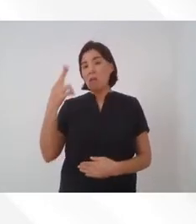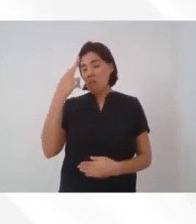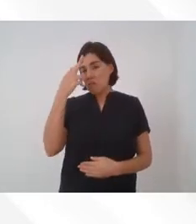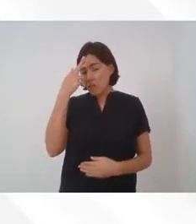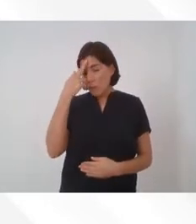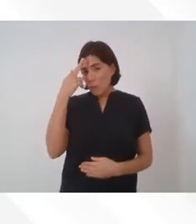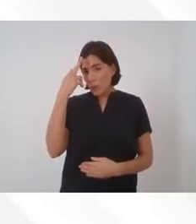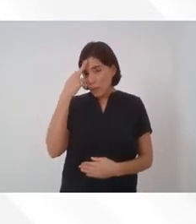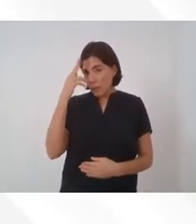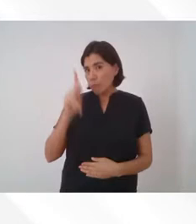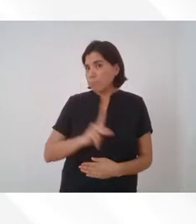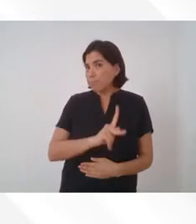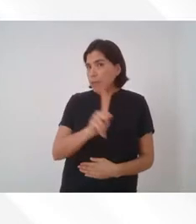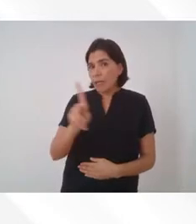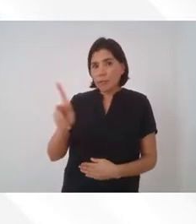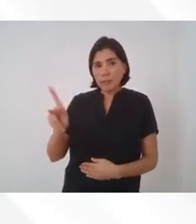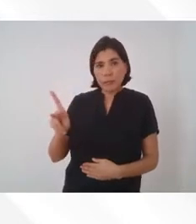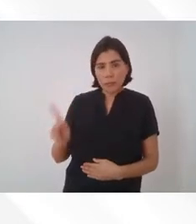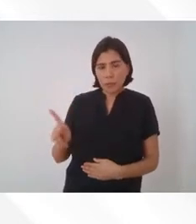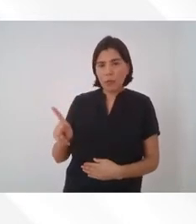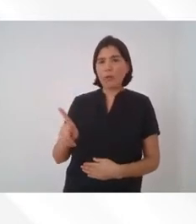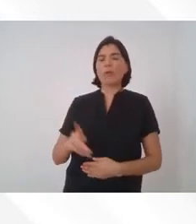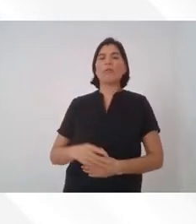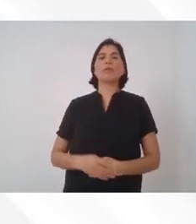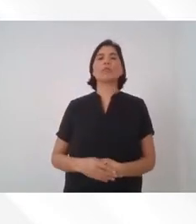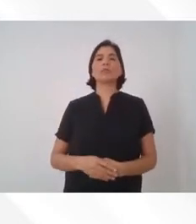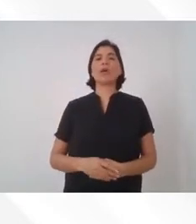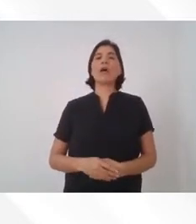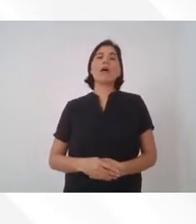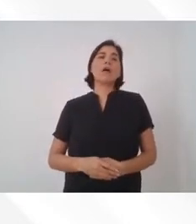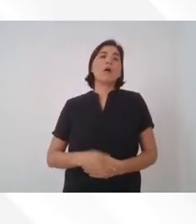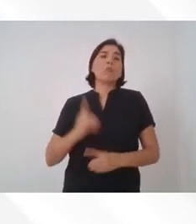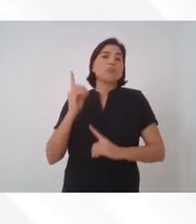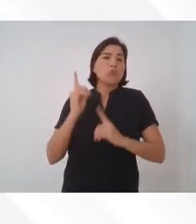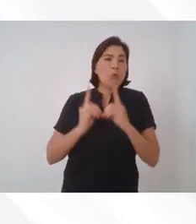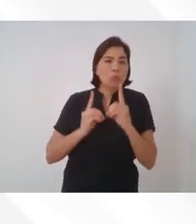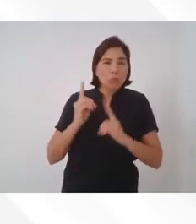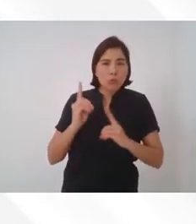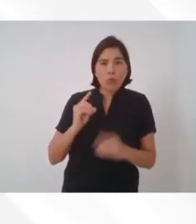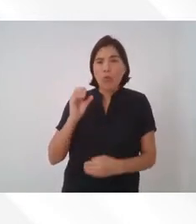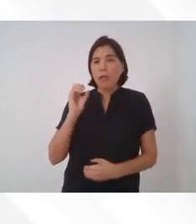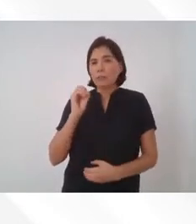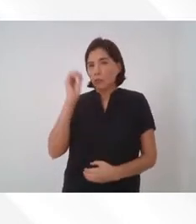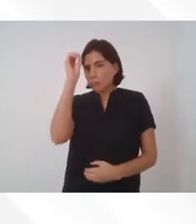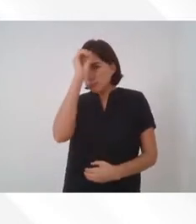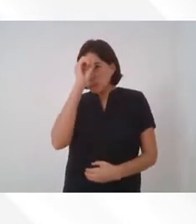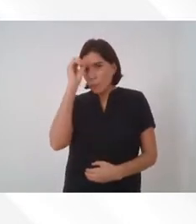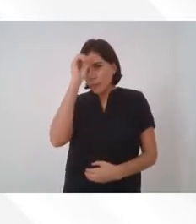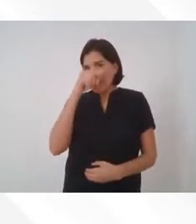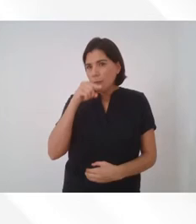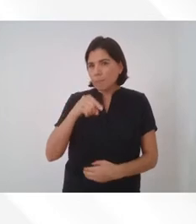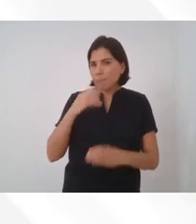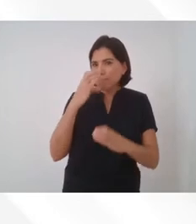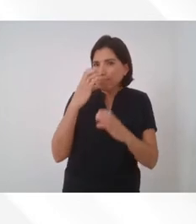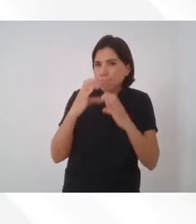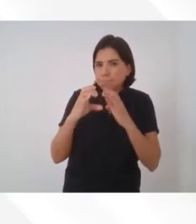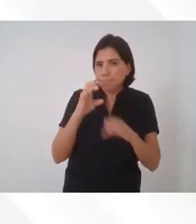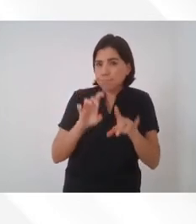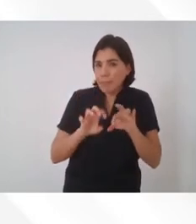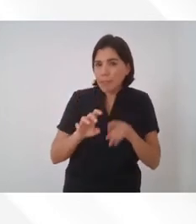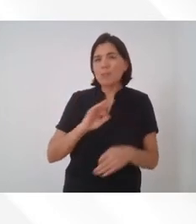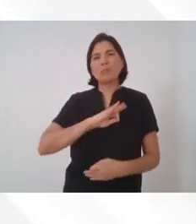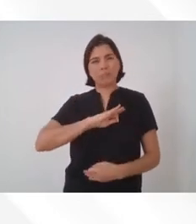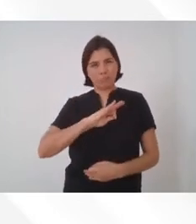que pueden escribir sus dudas o comentarios en el chat. Al finalizar la sesión, se